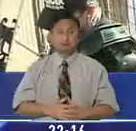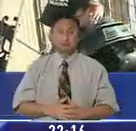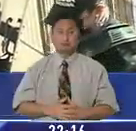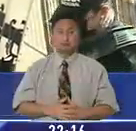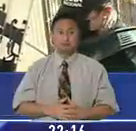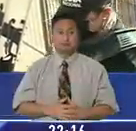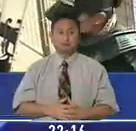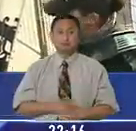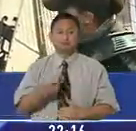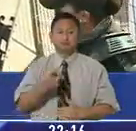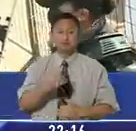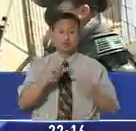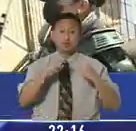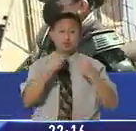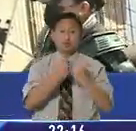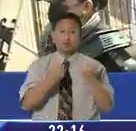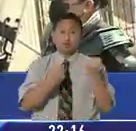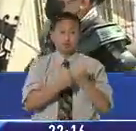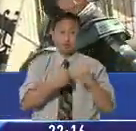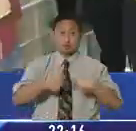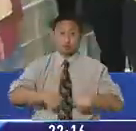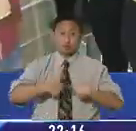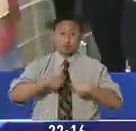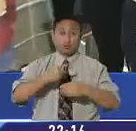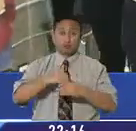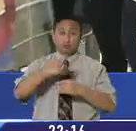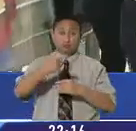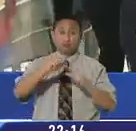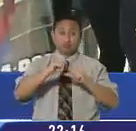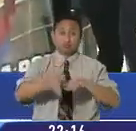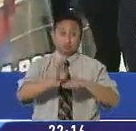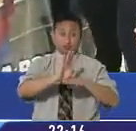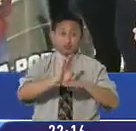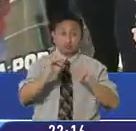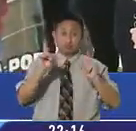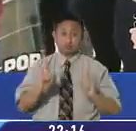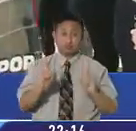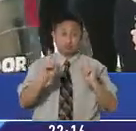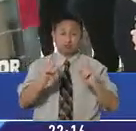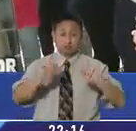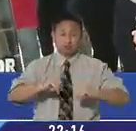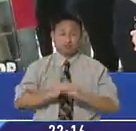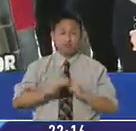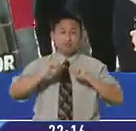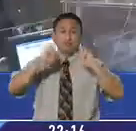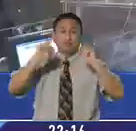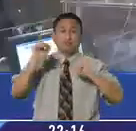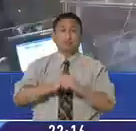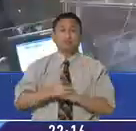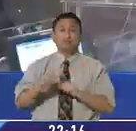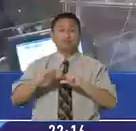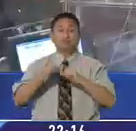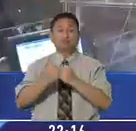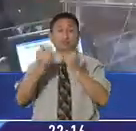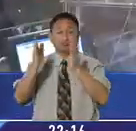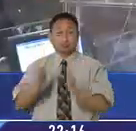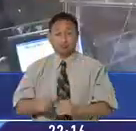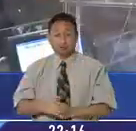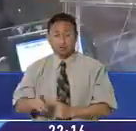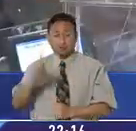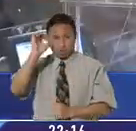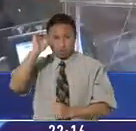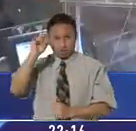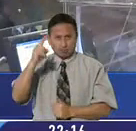Desde temprano, grupos Provida se dieron cita en los exteriores de la Asamblea Nacional para presionar a los asambleístas que en el pleno esgrimían